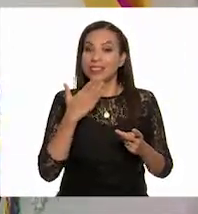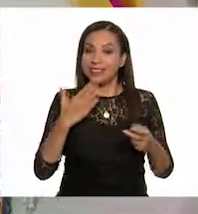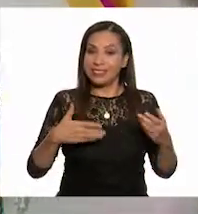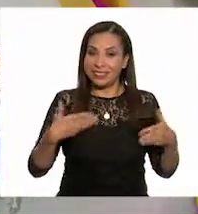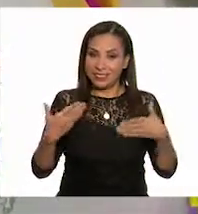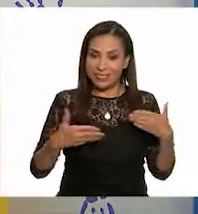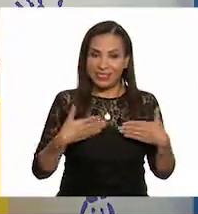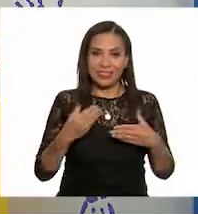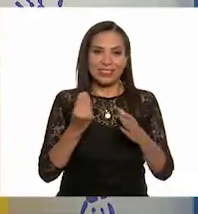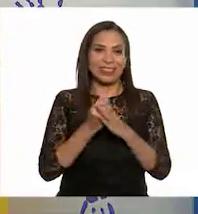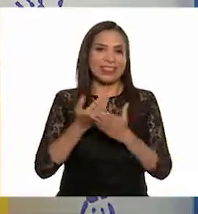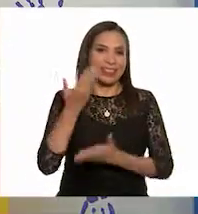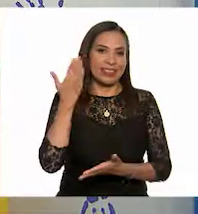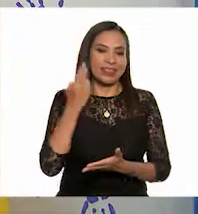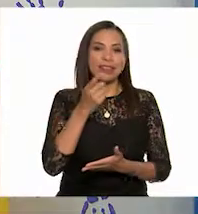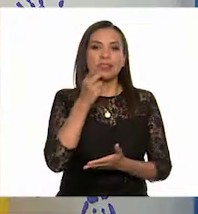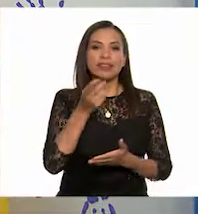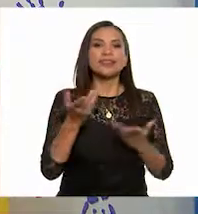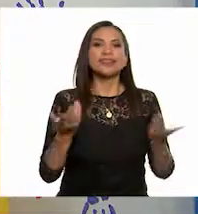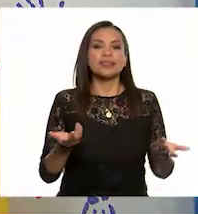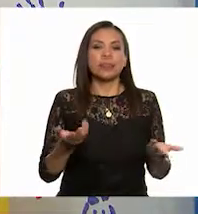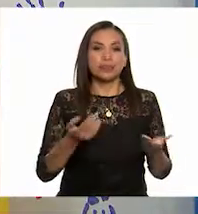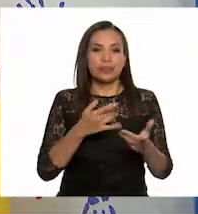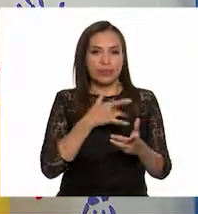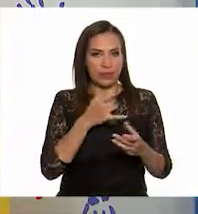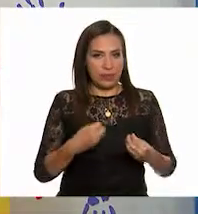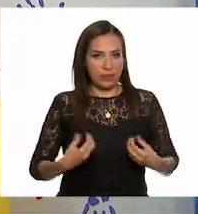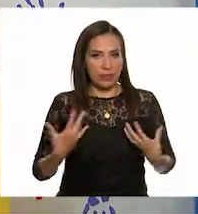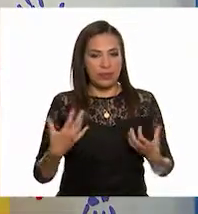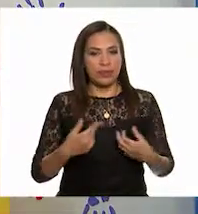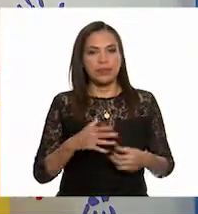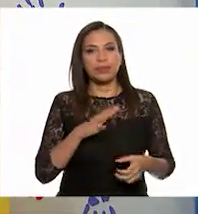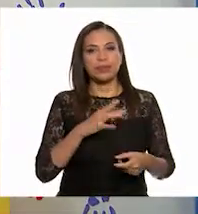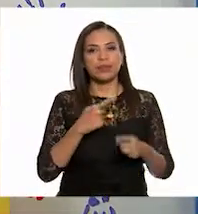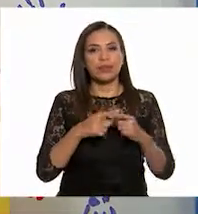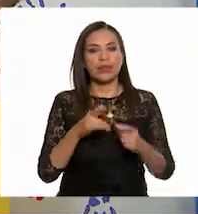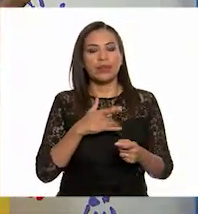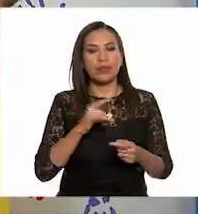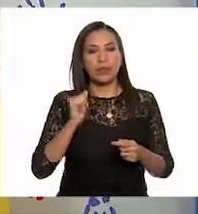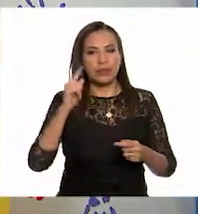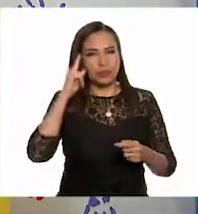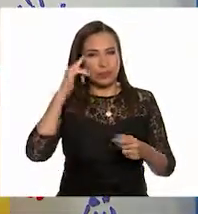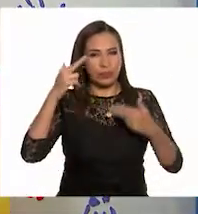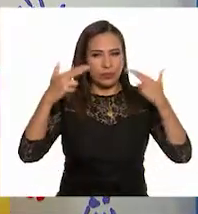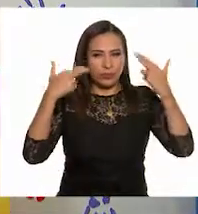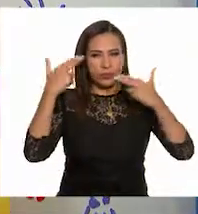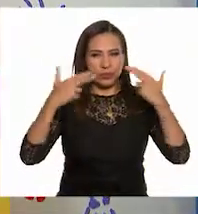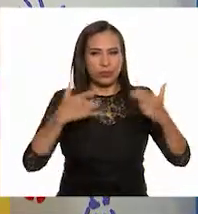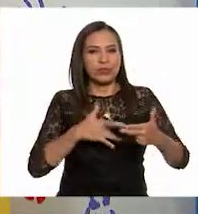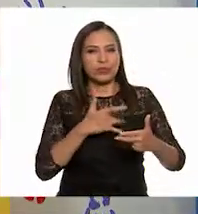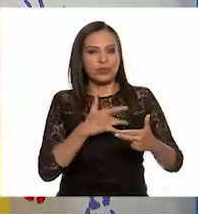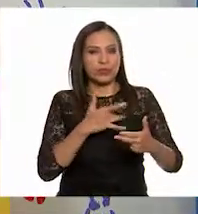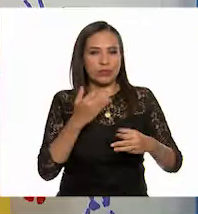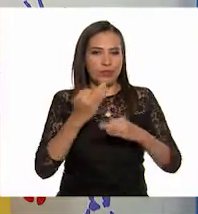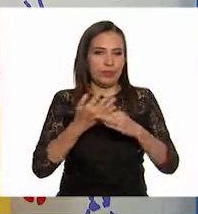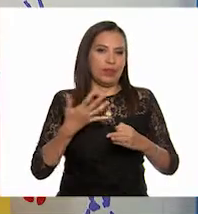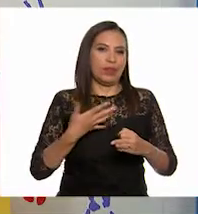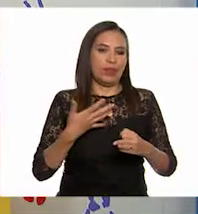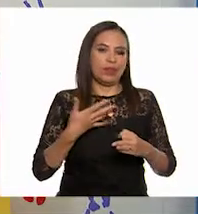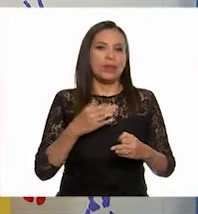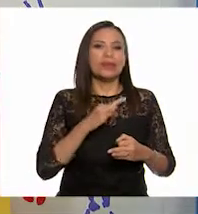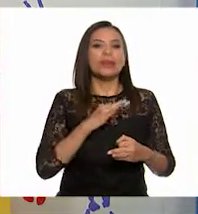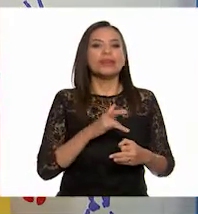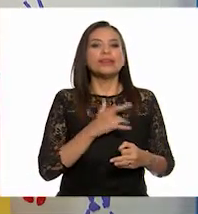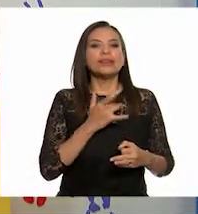feliz. La clase pasada dijimos que los estados de ánimo son el humor en el que nos encontramos y